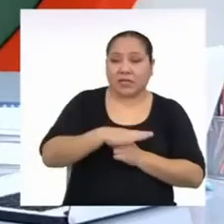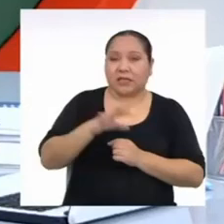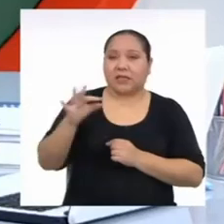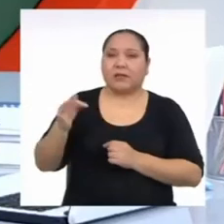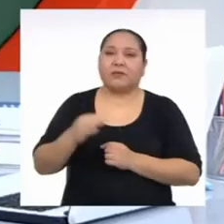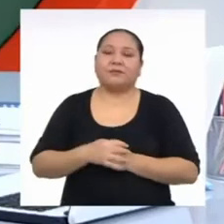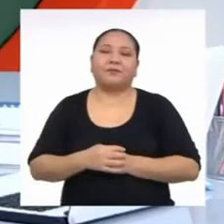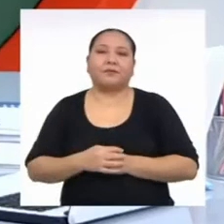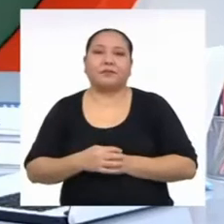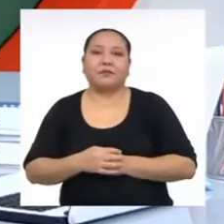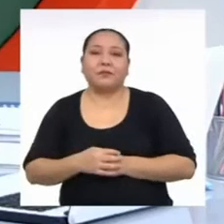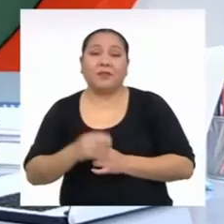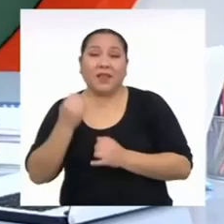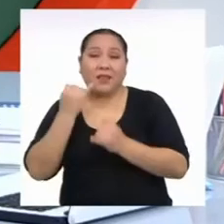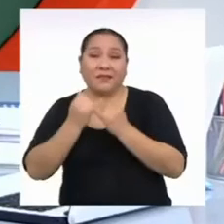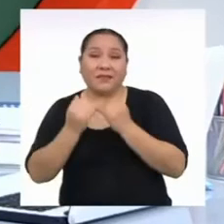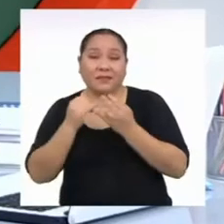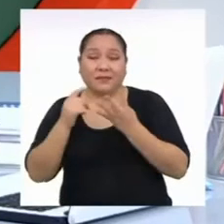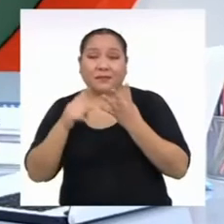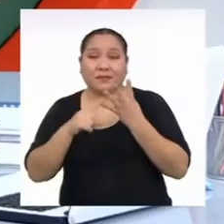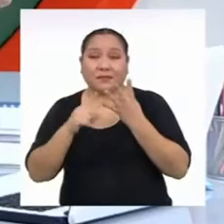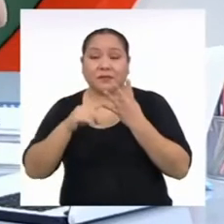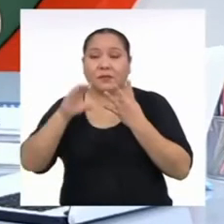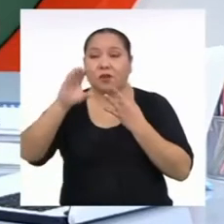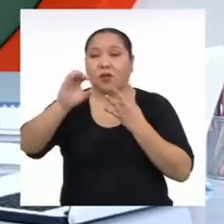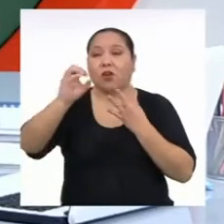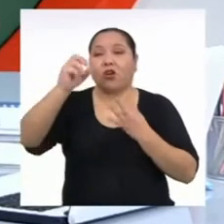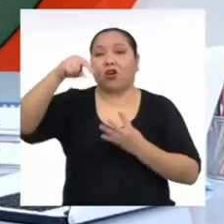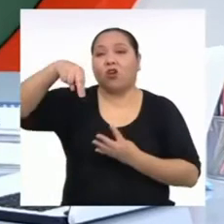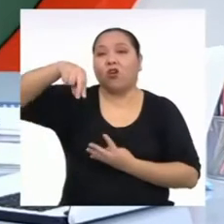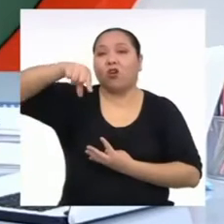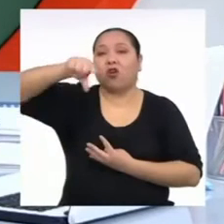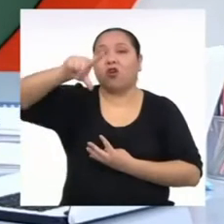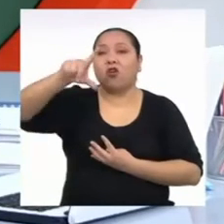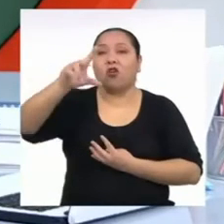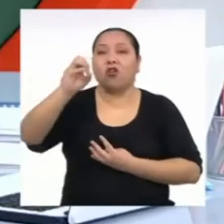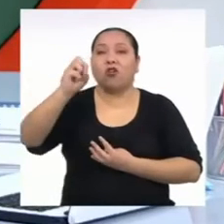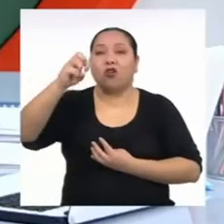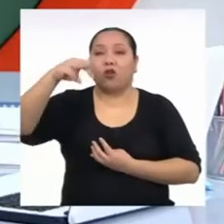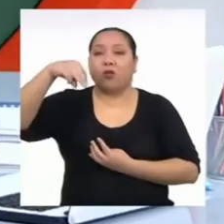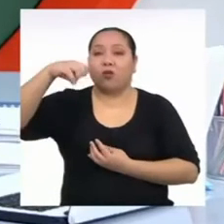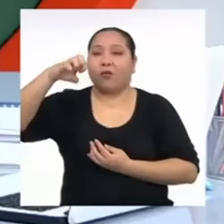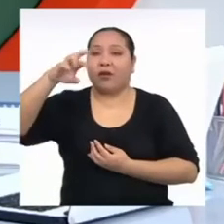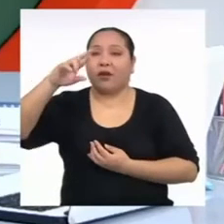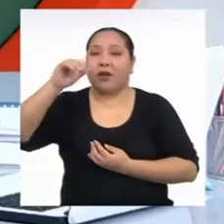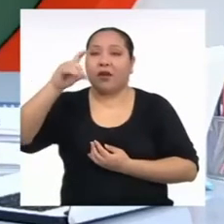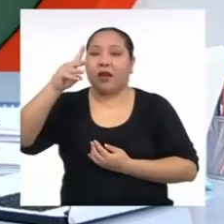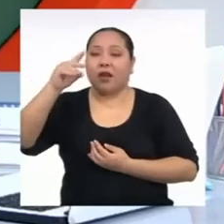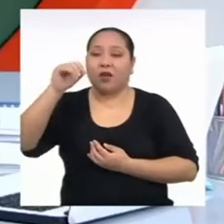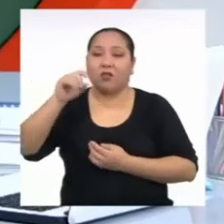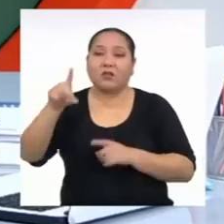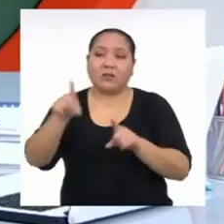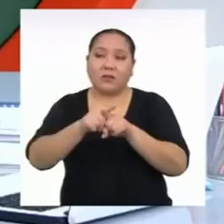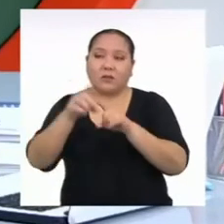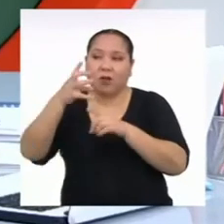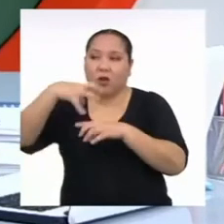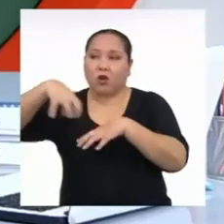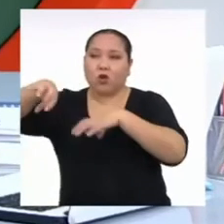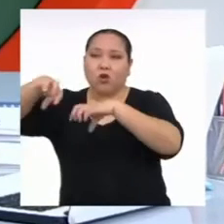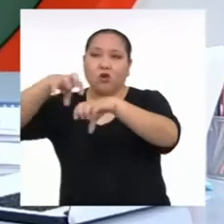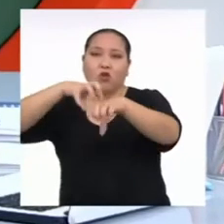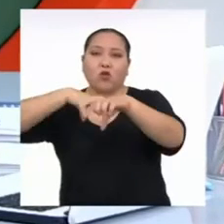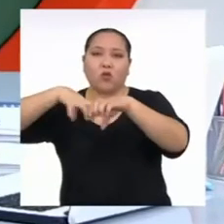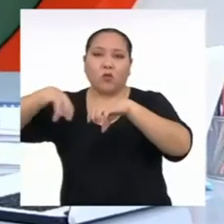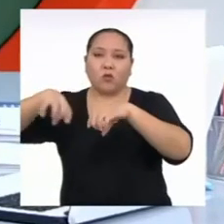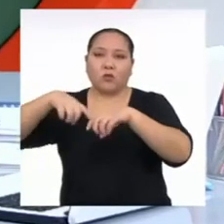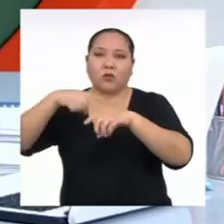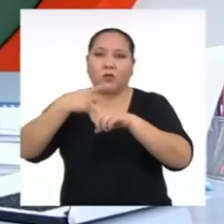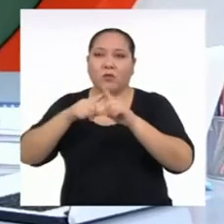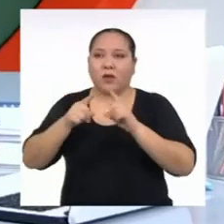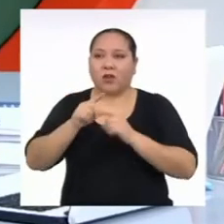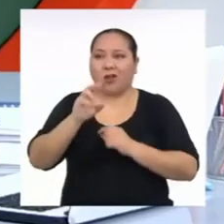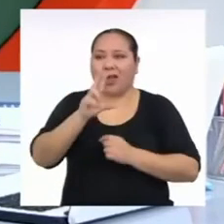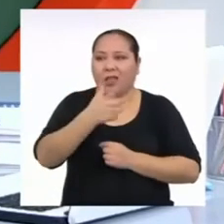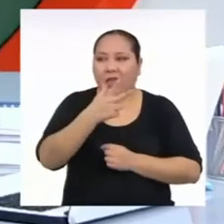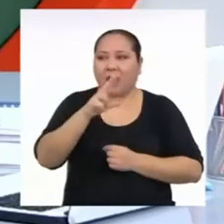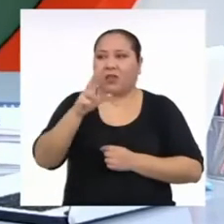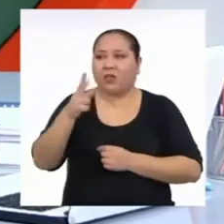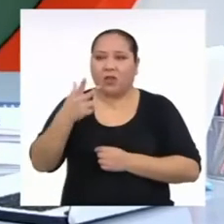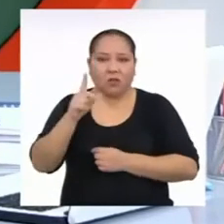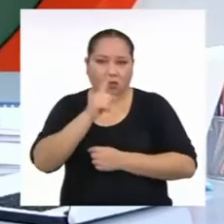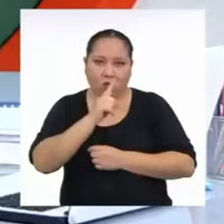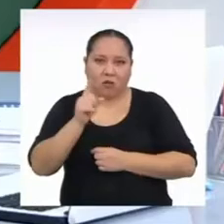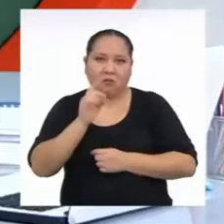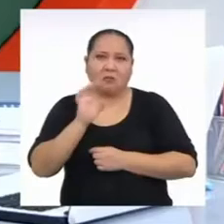el de conglomerados los separo también en grupos, pero en vez de elegir siempre al